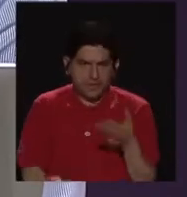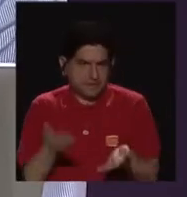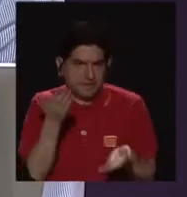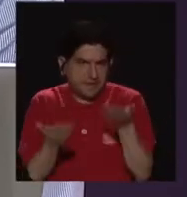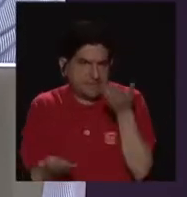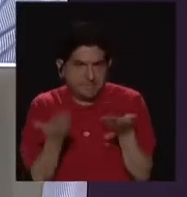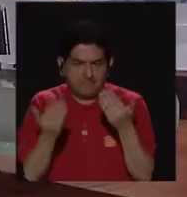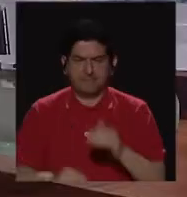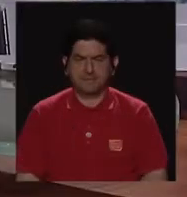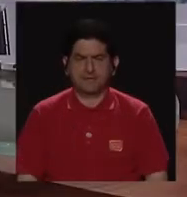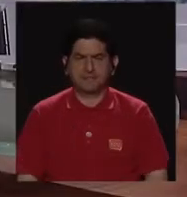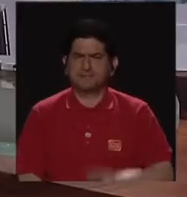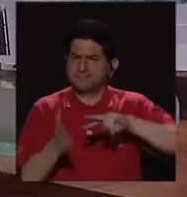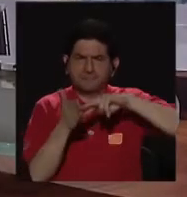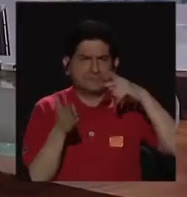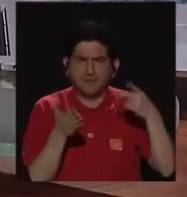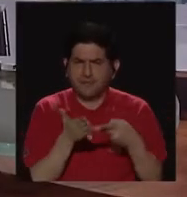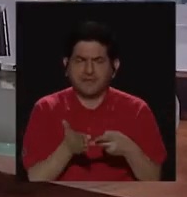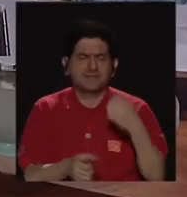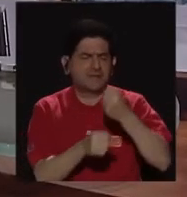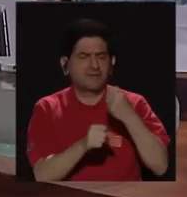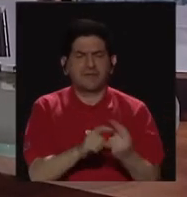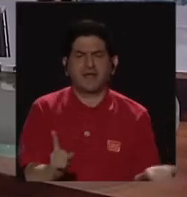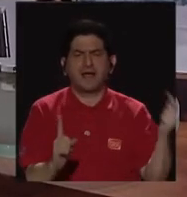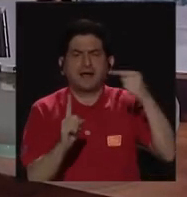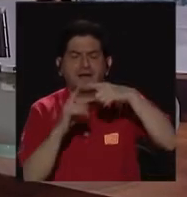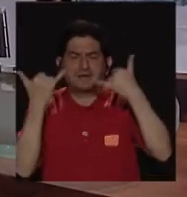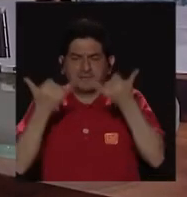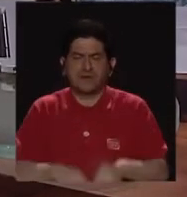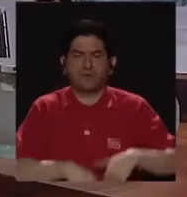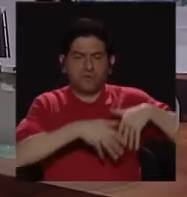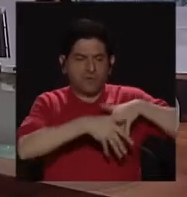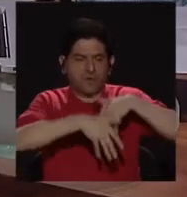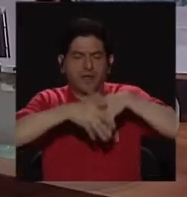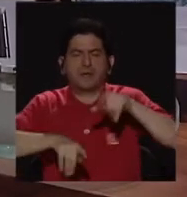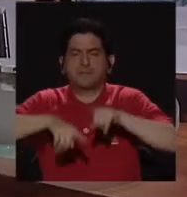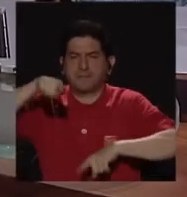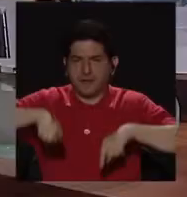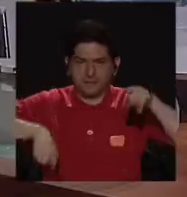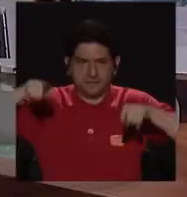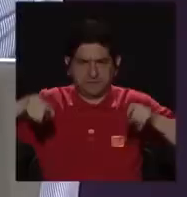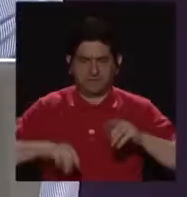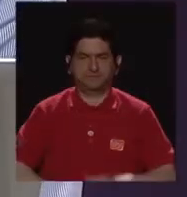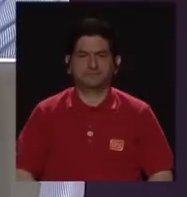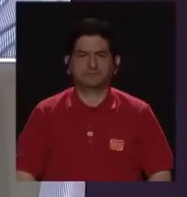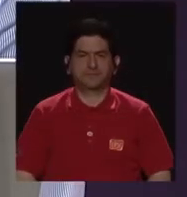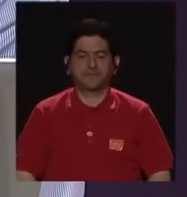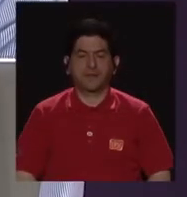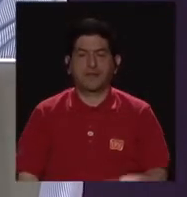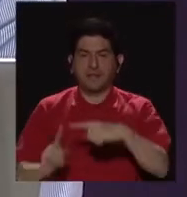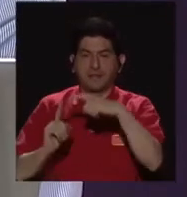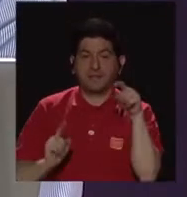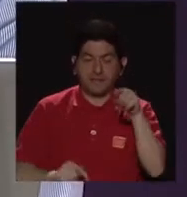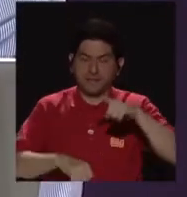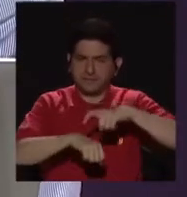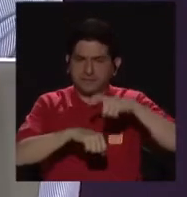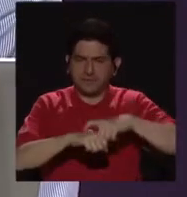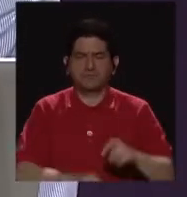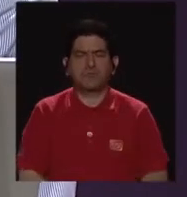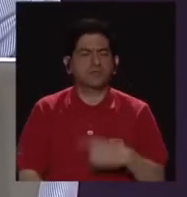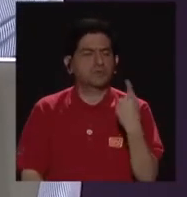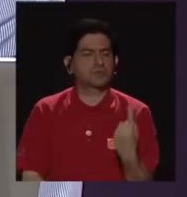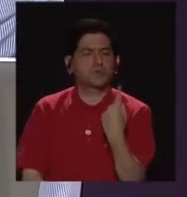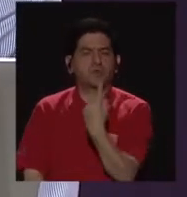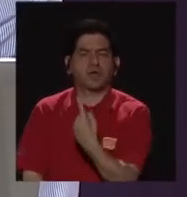tiene lo que se viene haciendo hasta hoy en torno a la marcha de la diversidad y que a partir de ahí nos regalarán cada